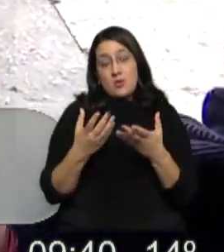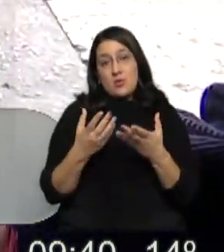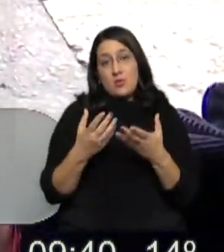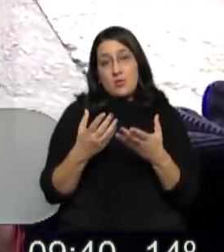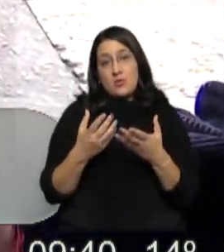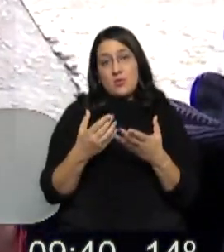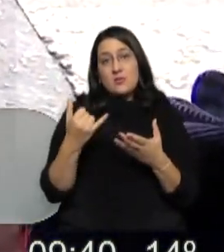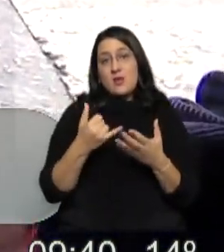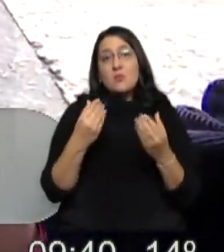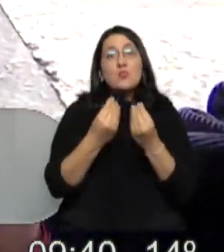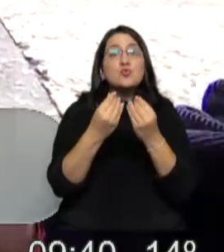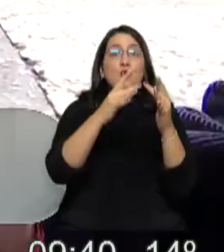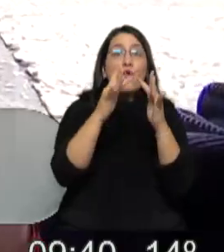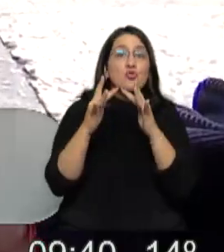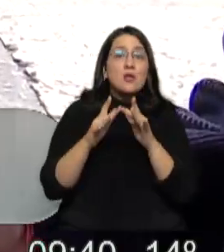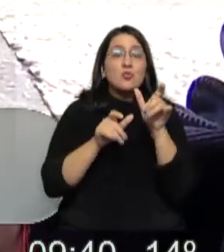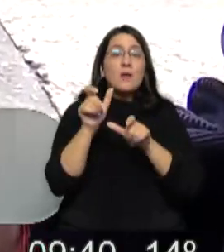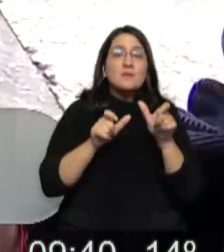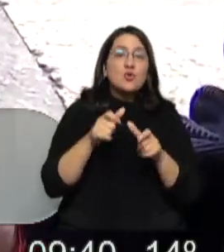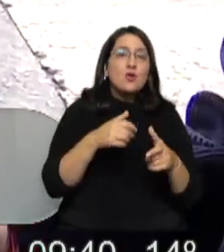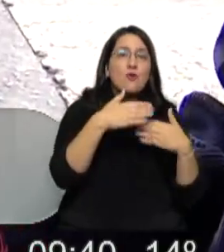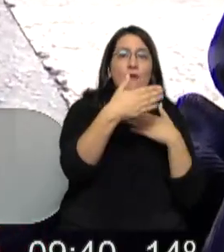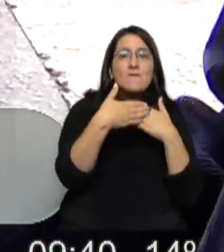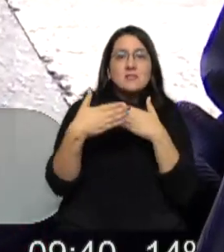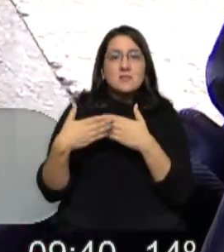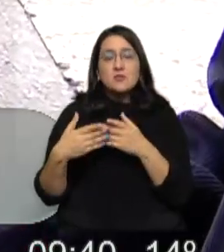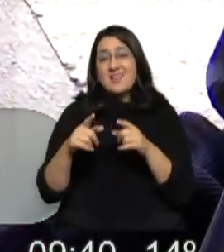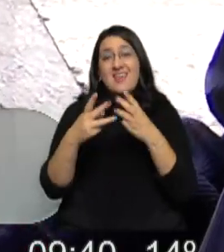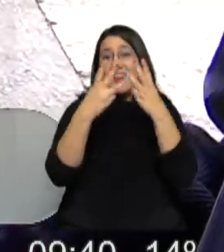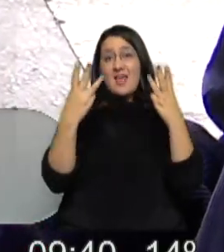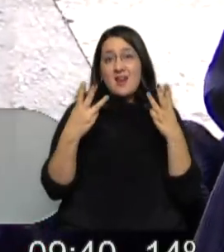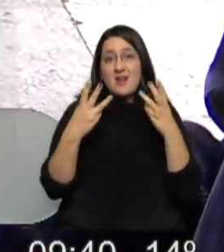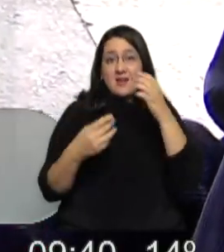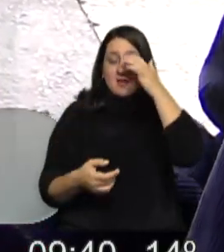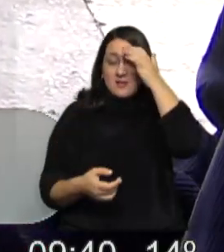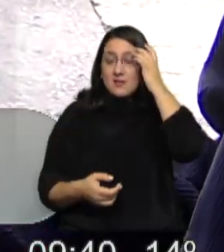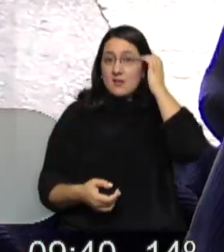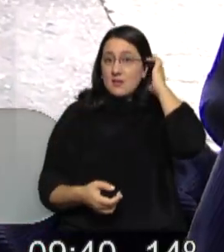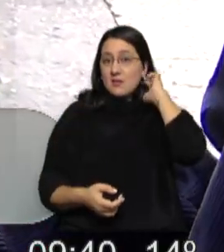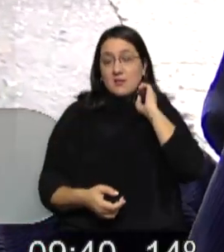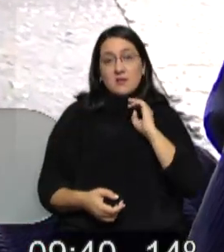y tener mucho contacto con la gente, con los vecinos. Bueno, en general,